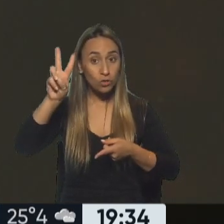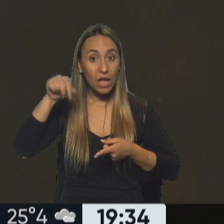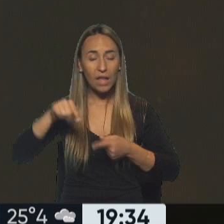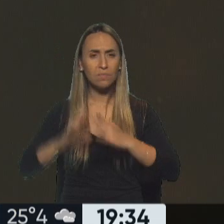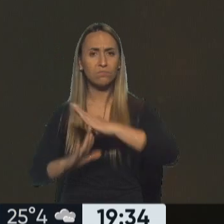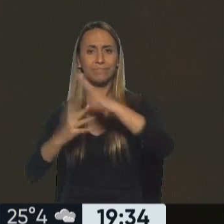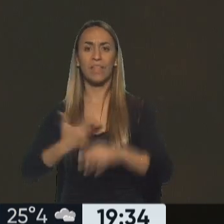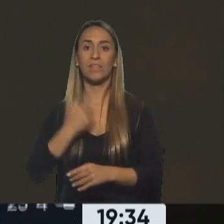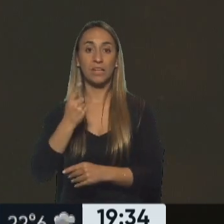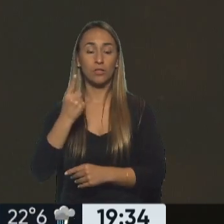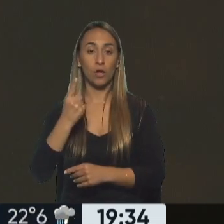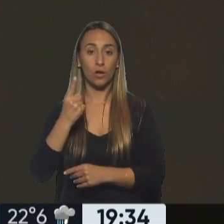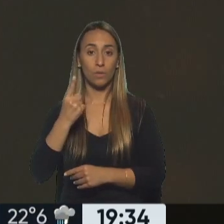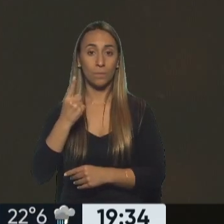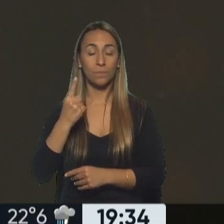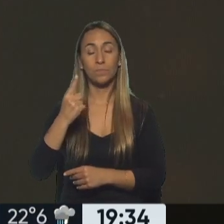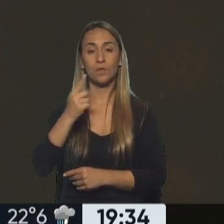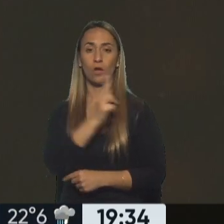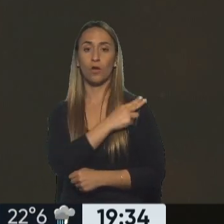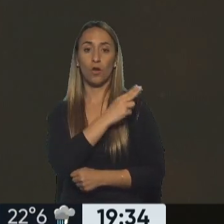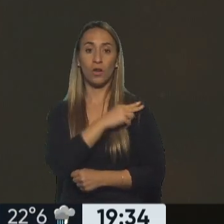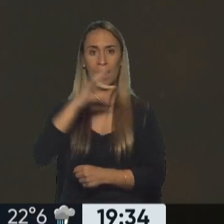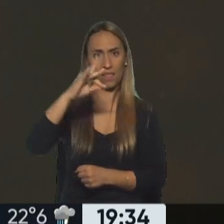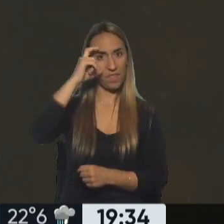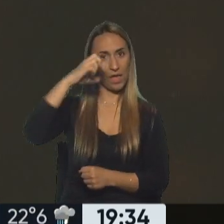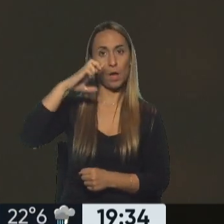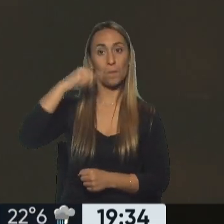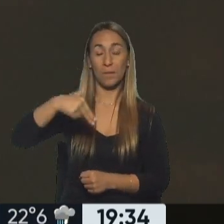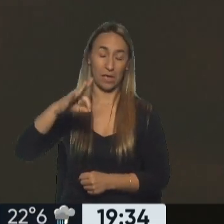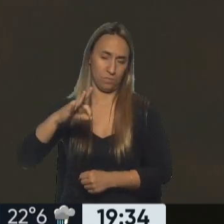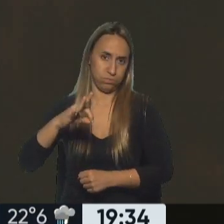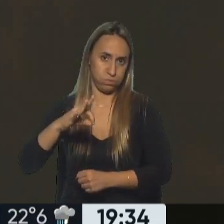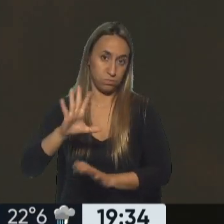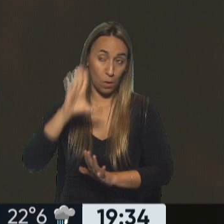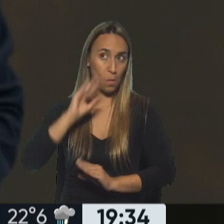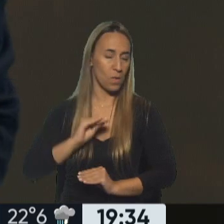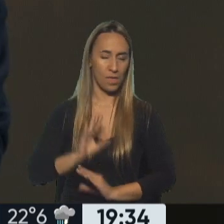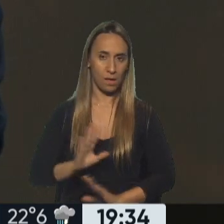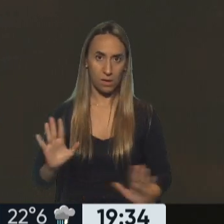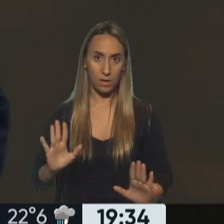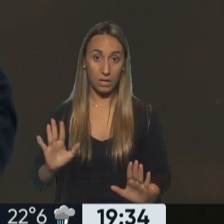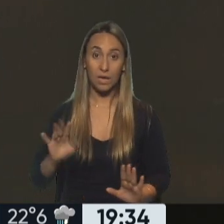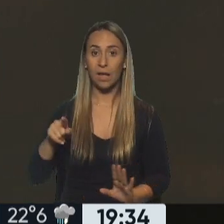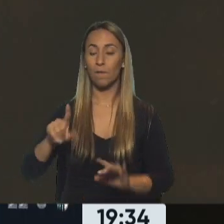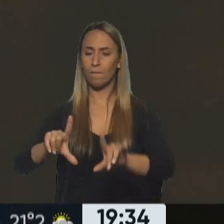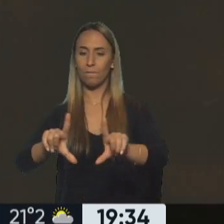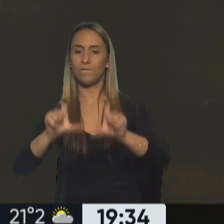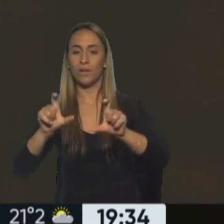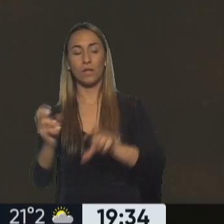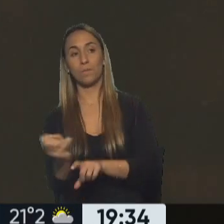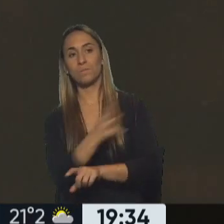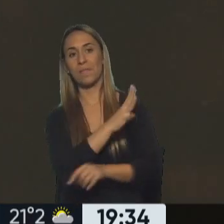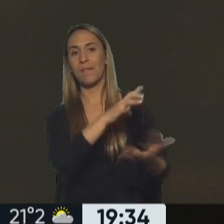conducía el coronel Rafael de piano inolvidable y se la manda a la secretaría de información